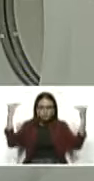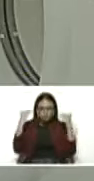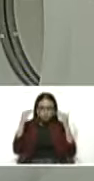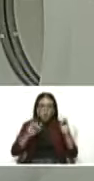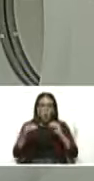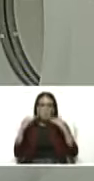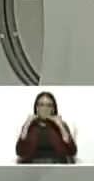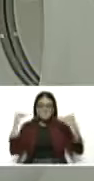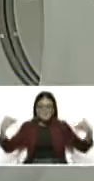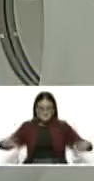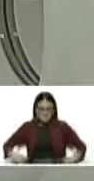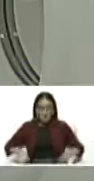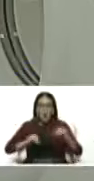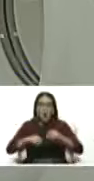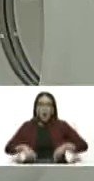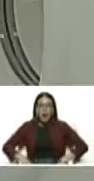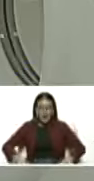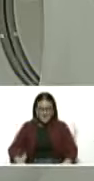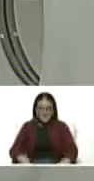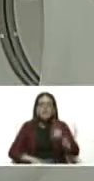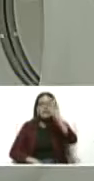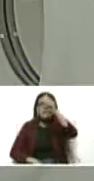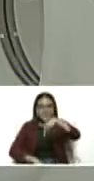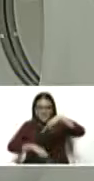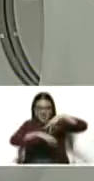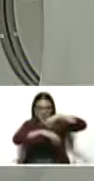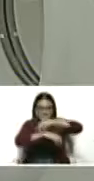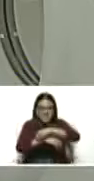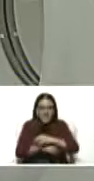determinar tumores blandos, tumores sólidos.